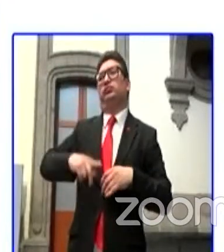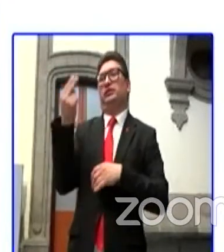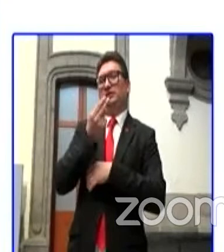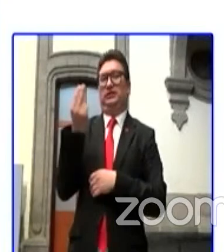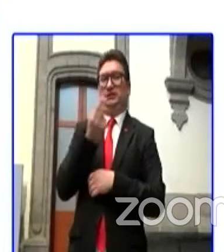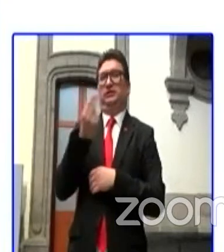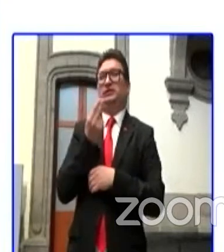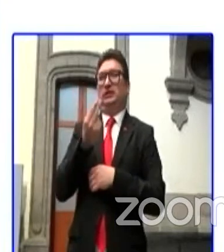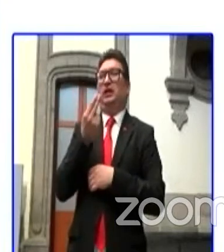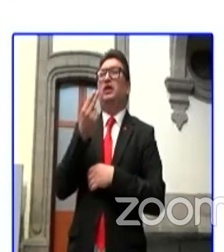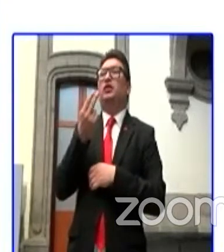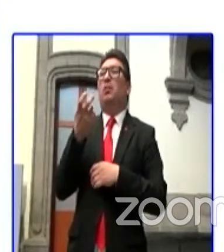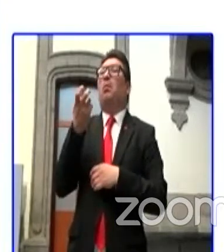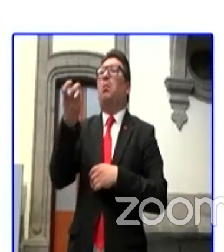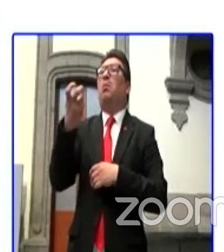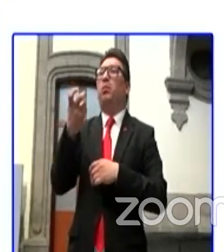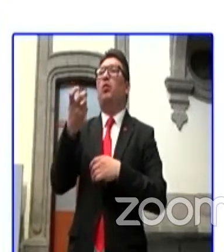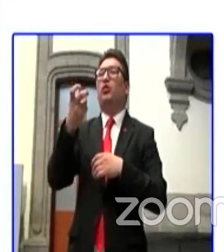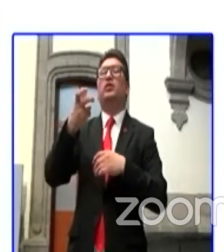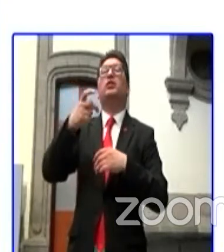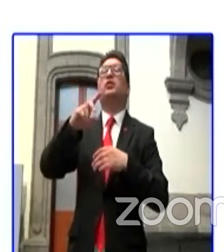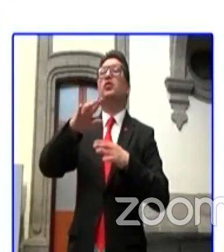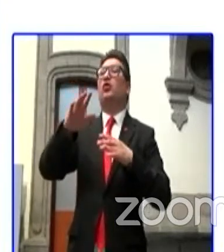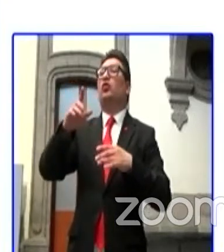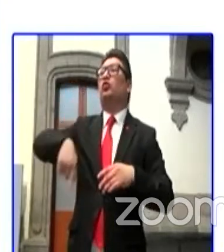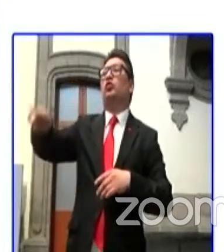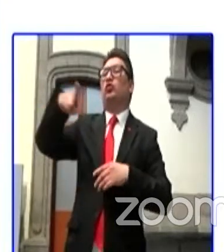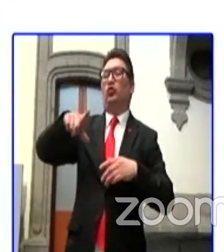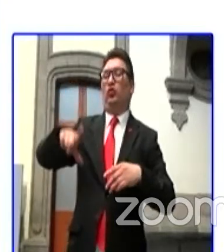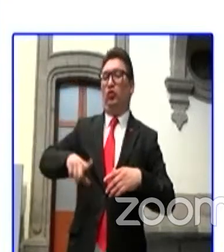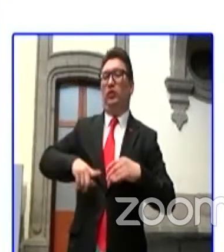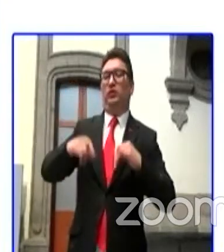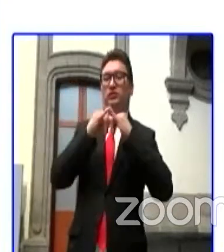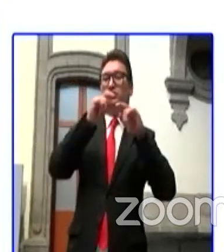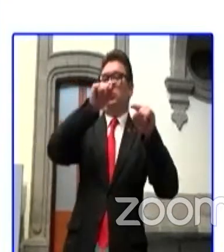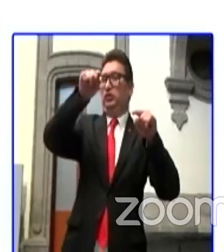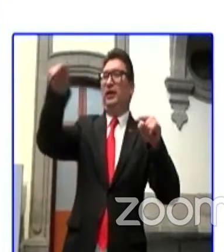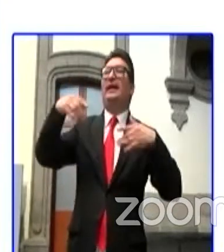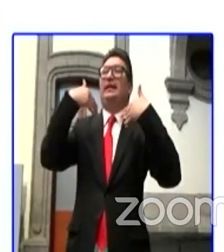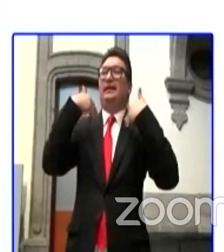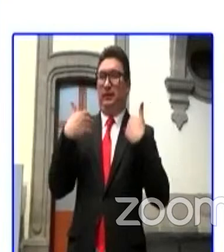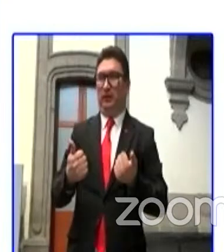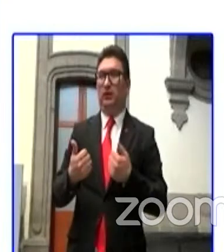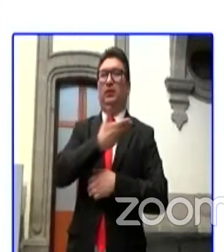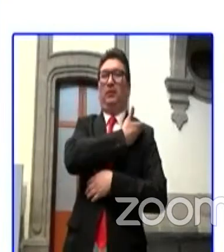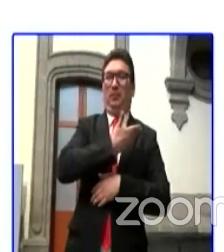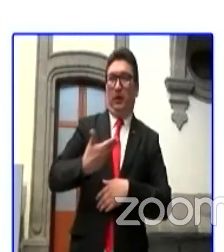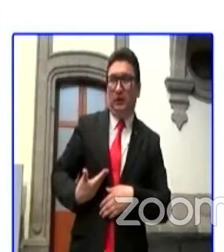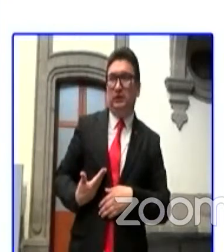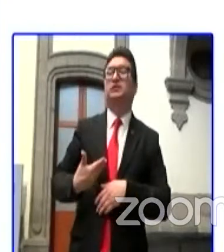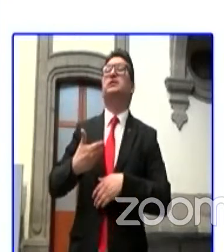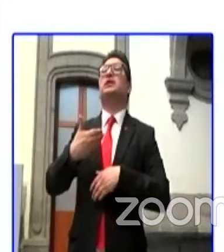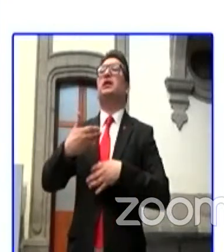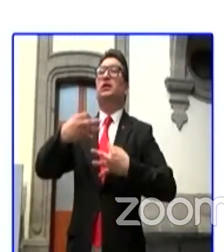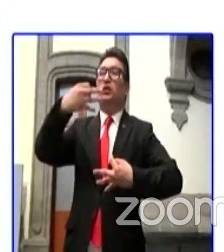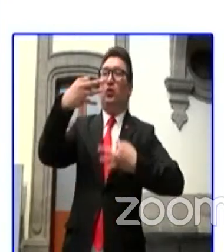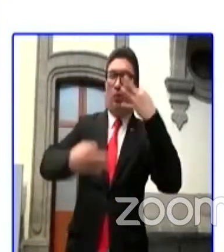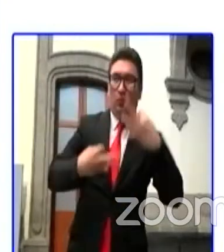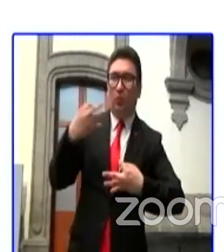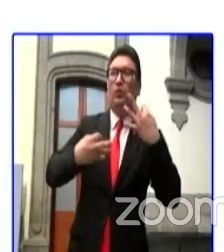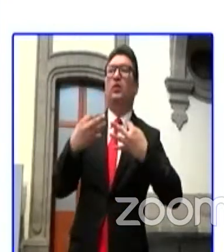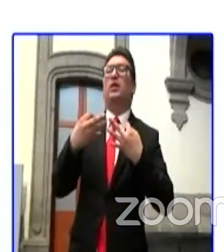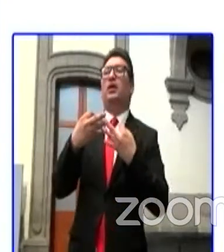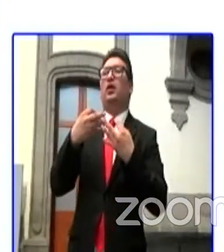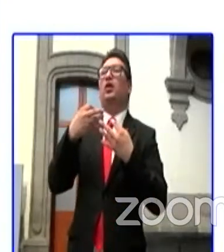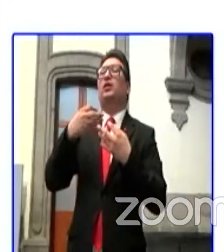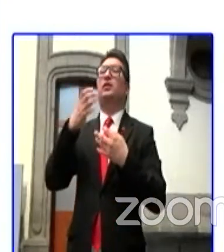que lo entiendan todos nuestros servidores públicos, los 3 poderes, los 3 niveles de gobierno. Creo que ese es el gran reto que tenemos